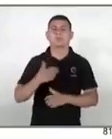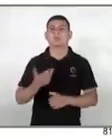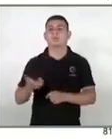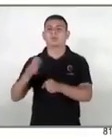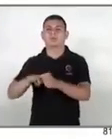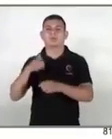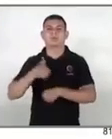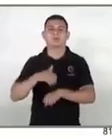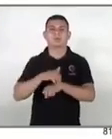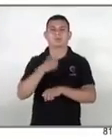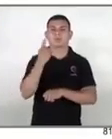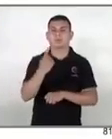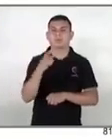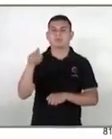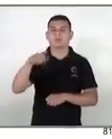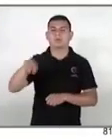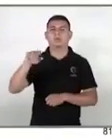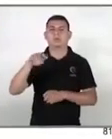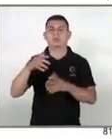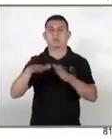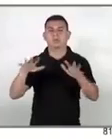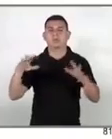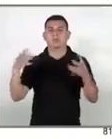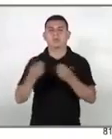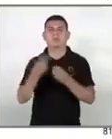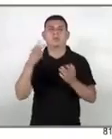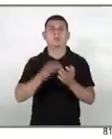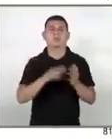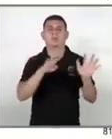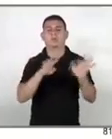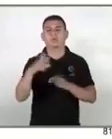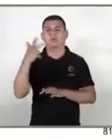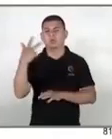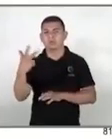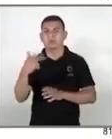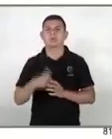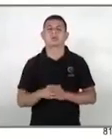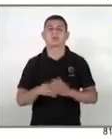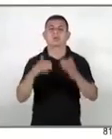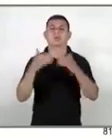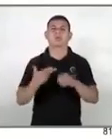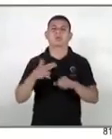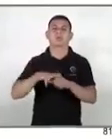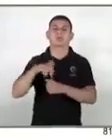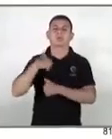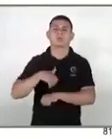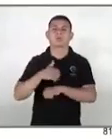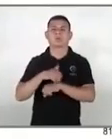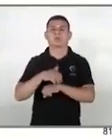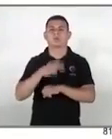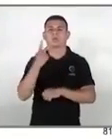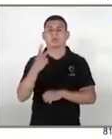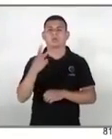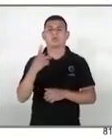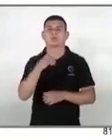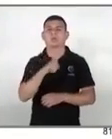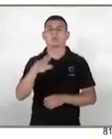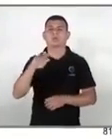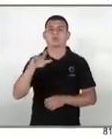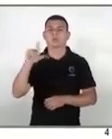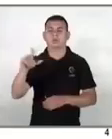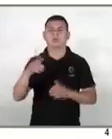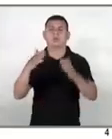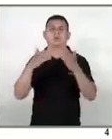jurisdicción sanitaria número 1 contabilizamos 2.408, en la jurisdicción sanitaria número 2,